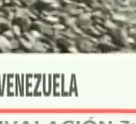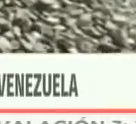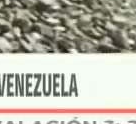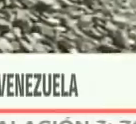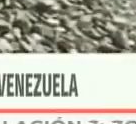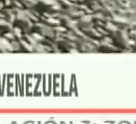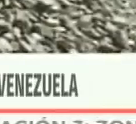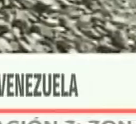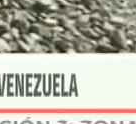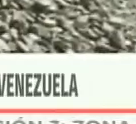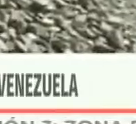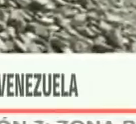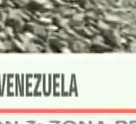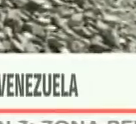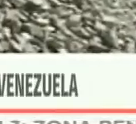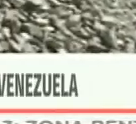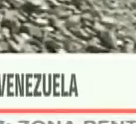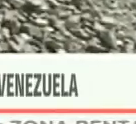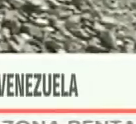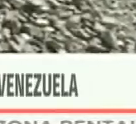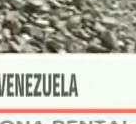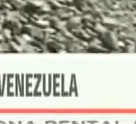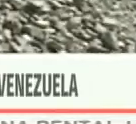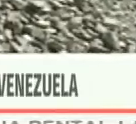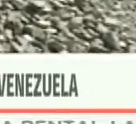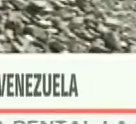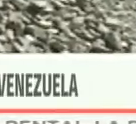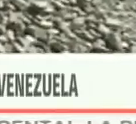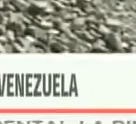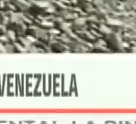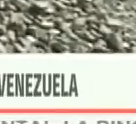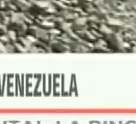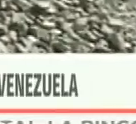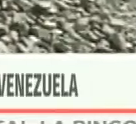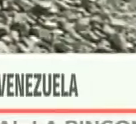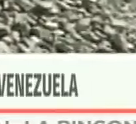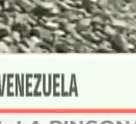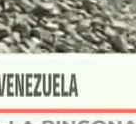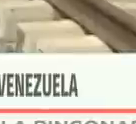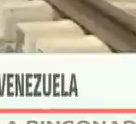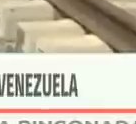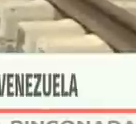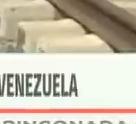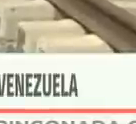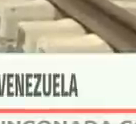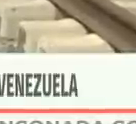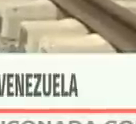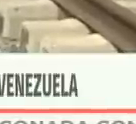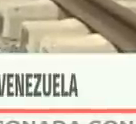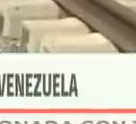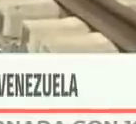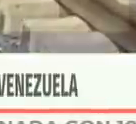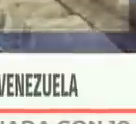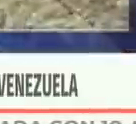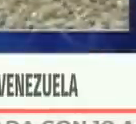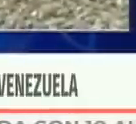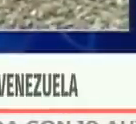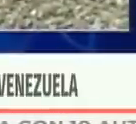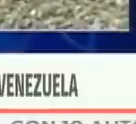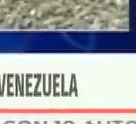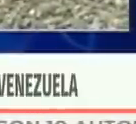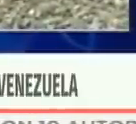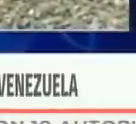detenernos. Nosotros somos fortaleza y hemos sido todo el tiempo luchadores por lo nuestro, por nuestra patria.